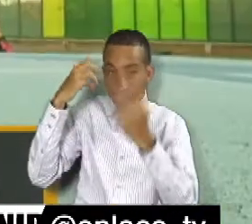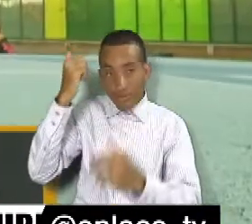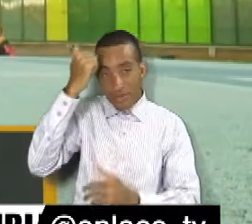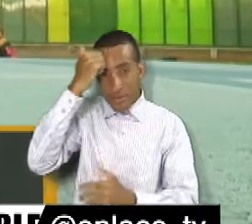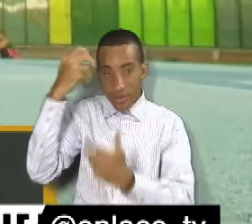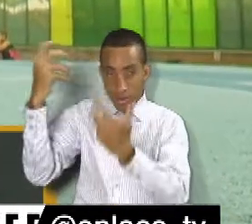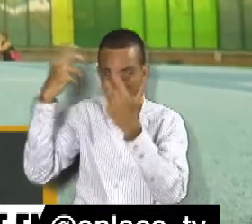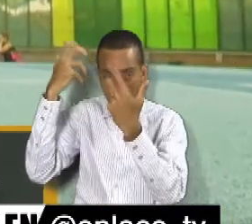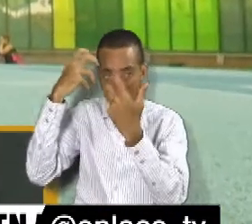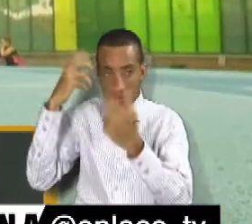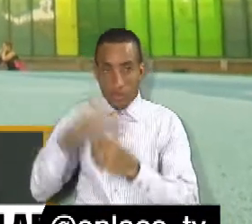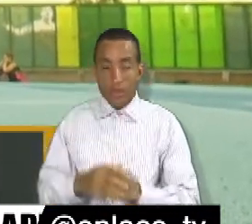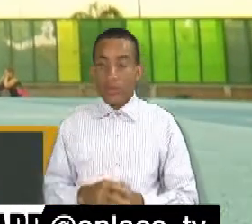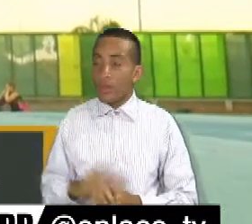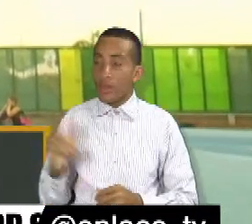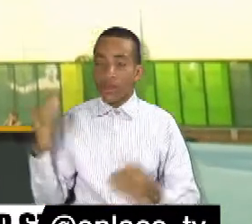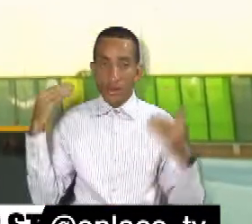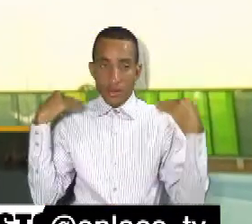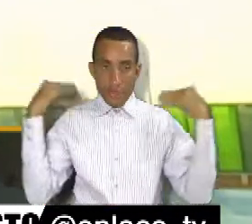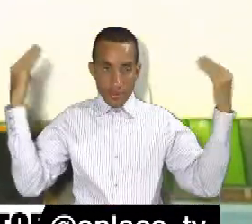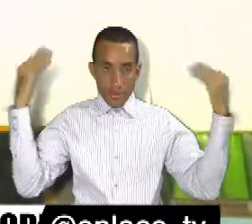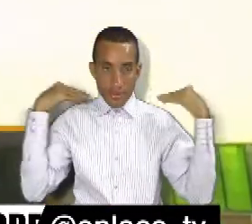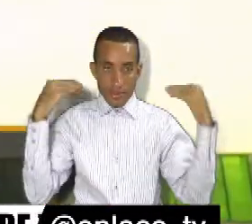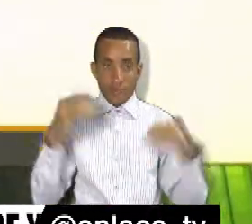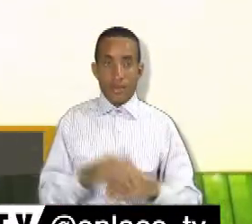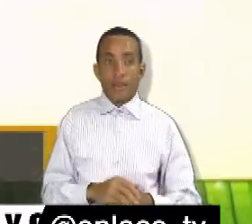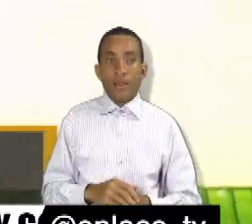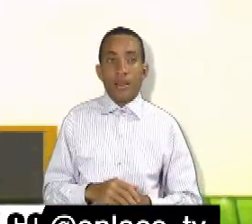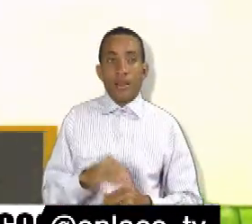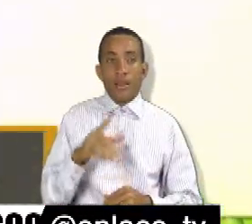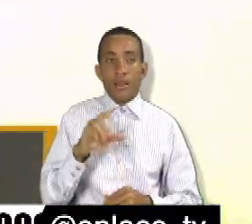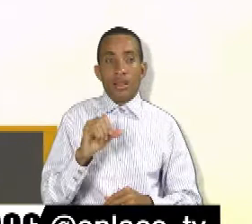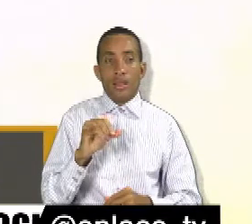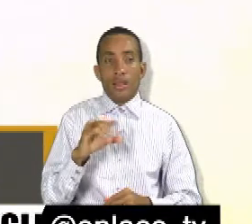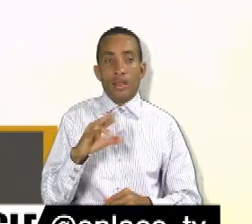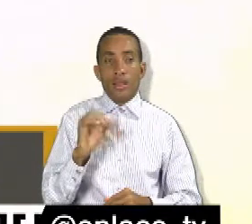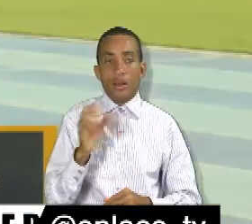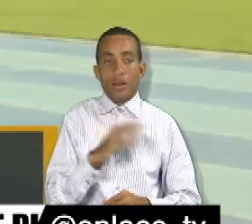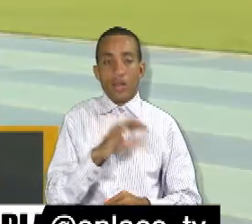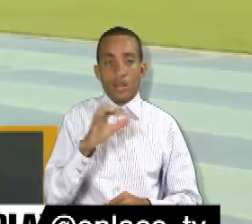mi profesor de educación física Arialdo Pérez y el